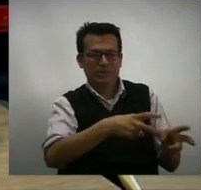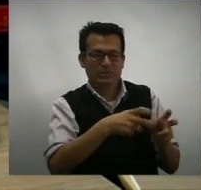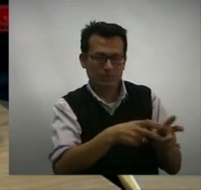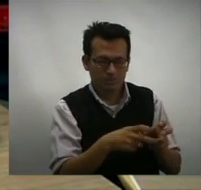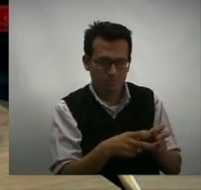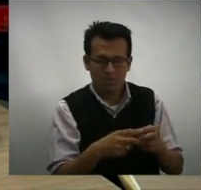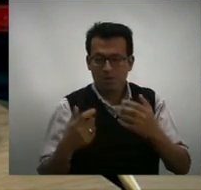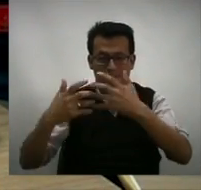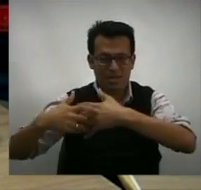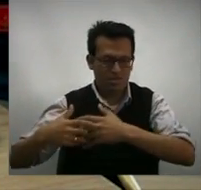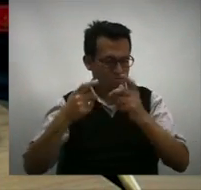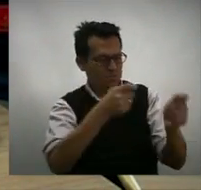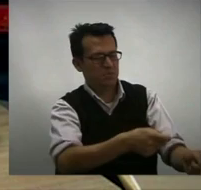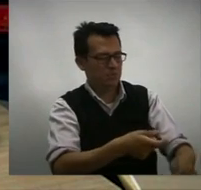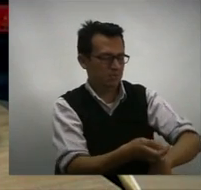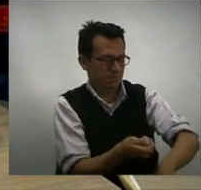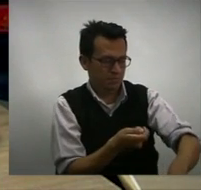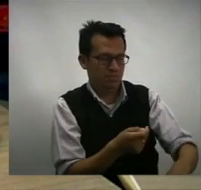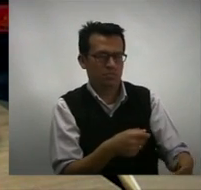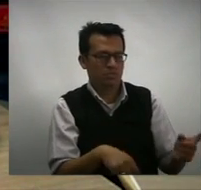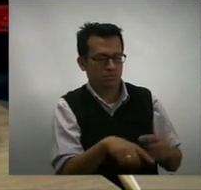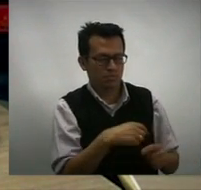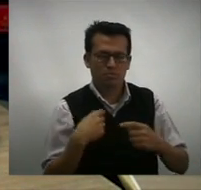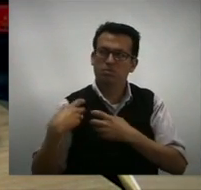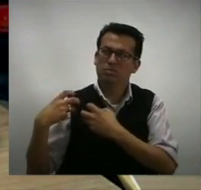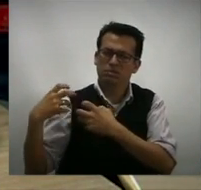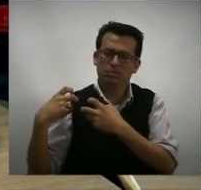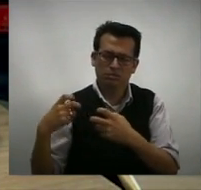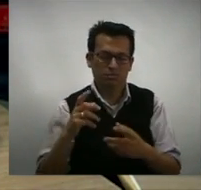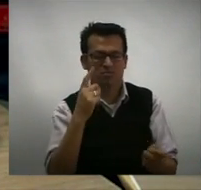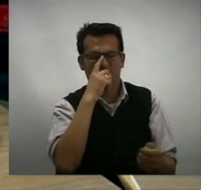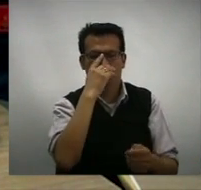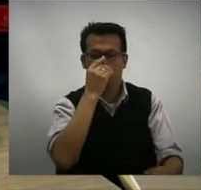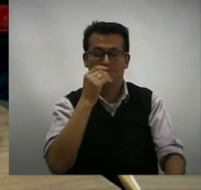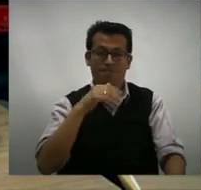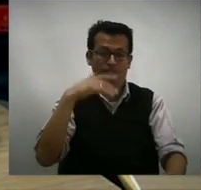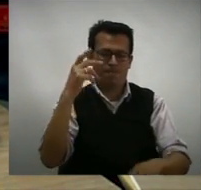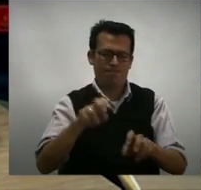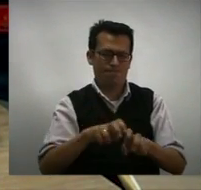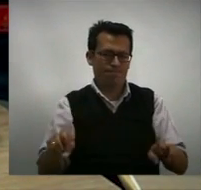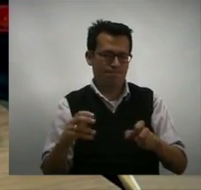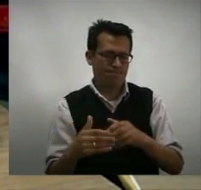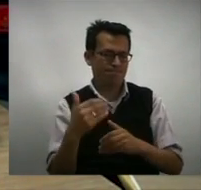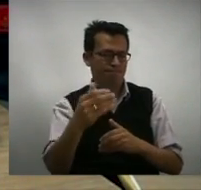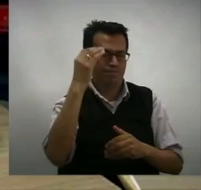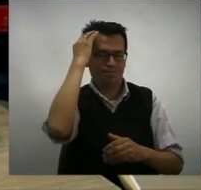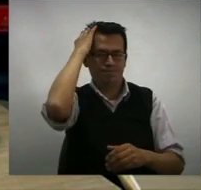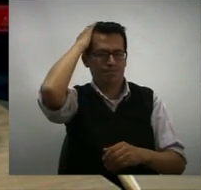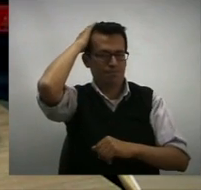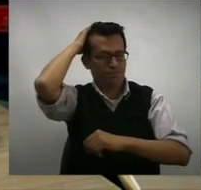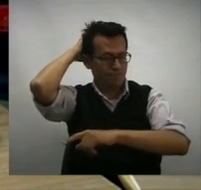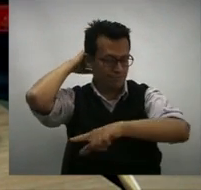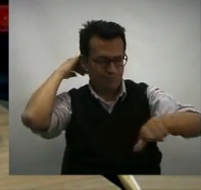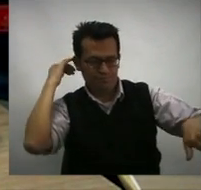para controlarlos. Cada individuo se constituye en un reto. La actualidad mitiga la igualdad a tal punto de caer